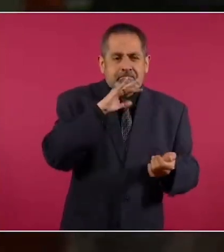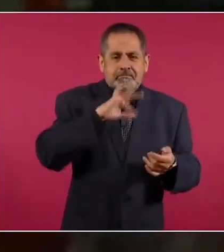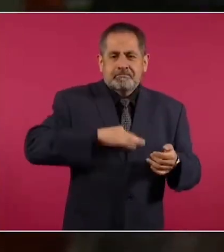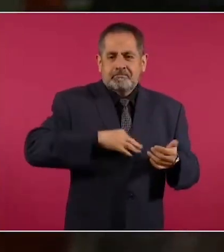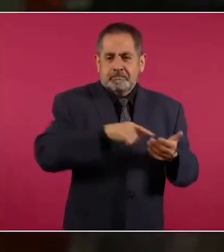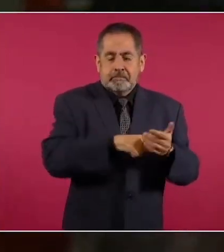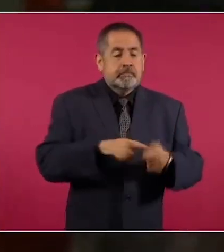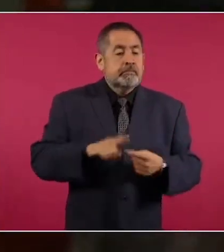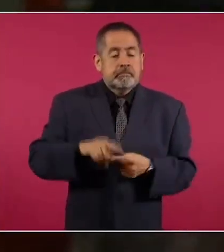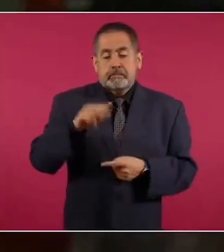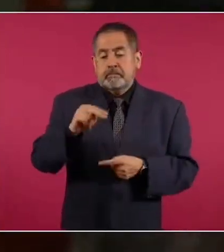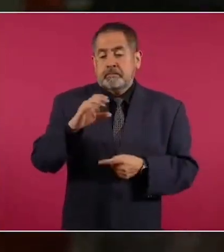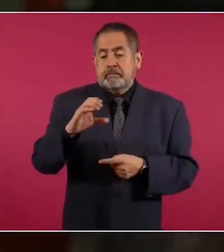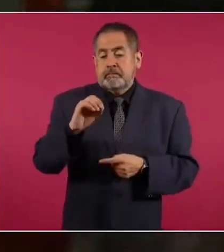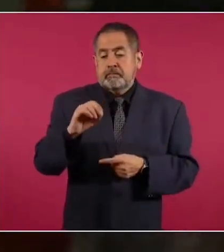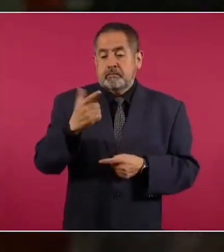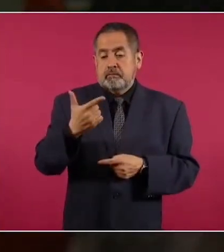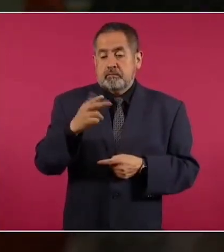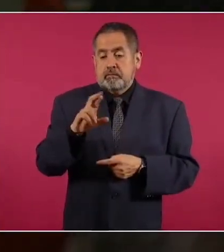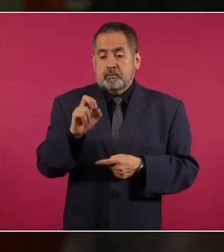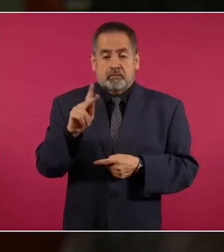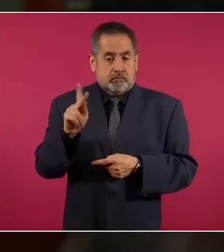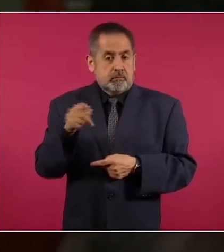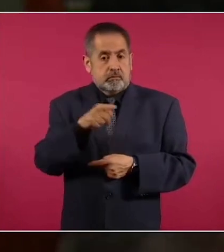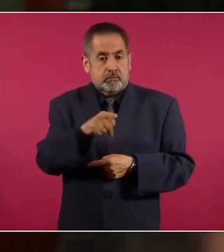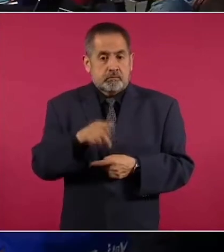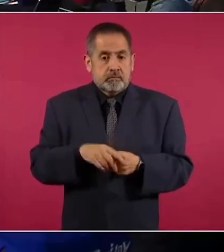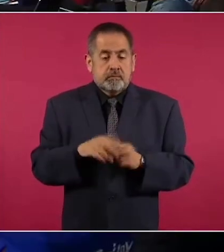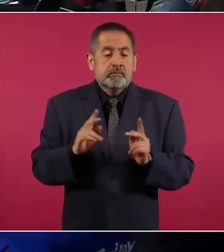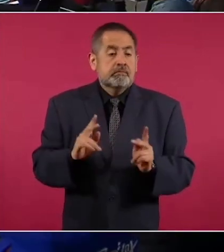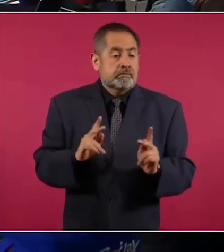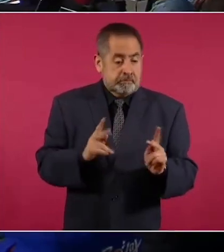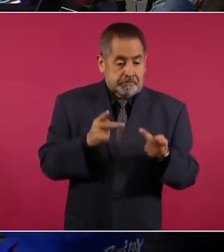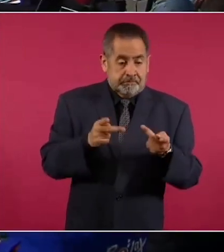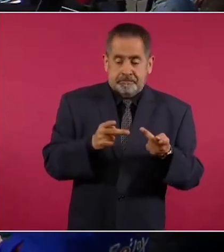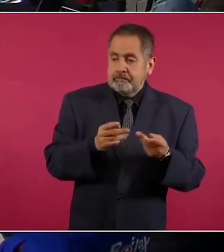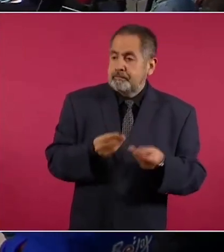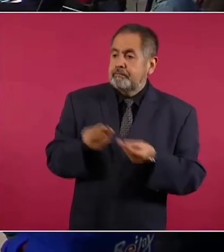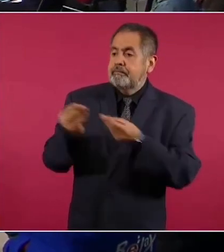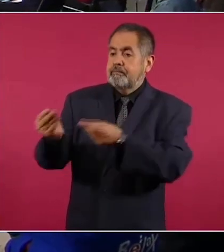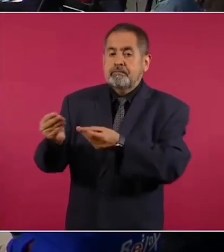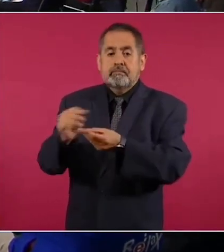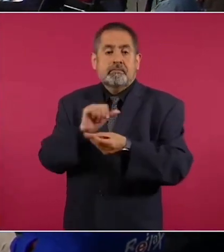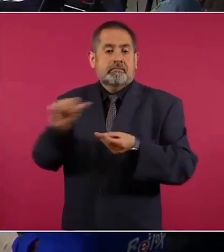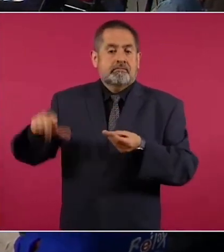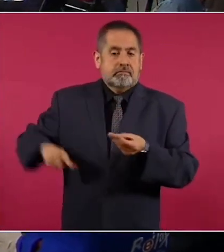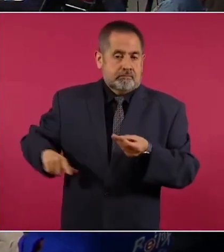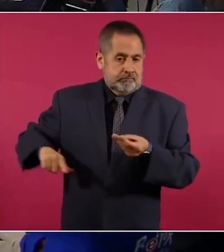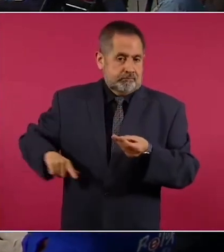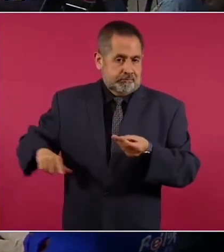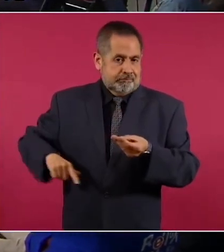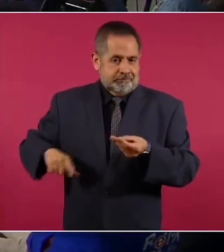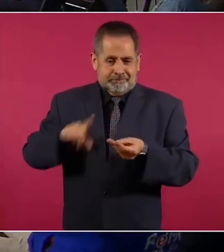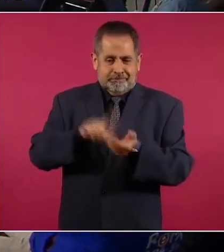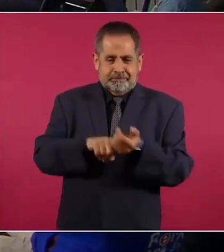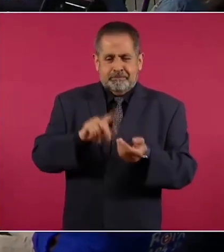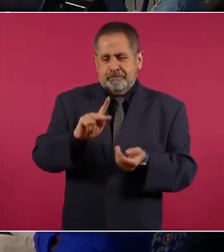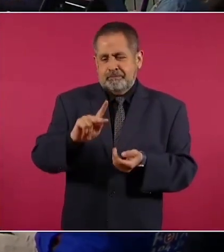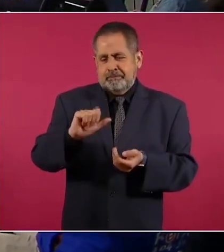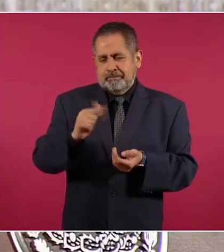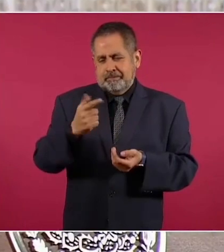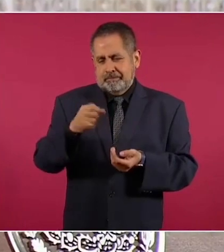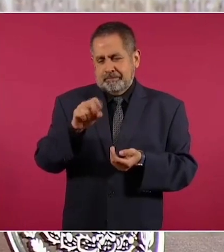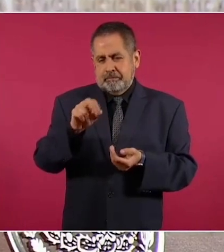empresa NSO Group solamente vende el software a gobiernos. Lo ha declarado